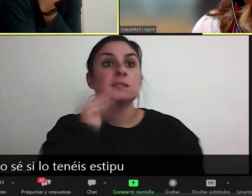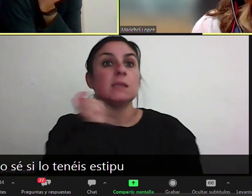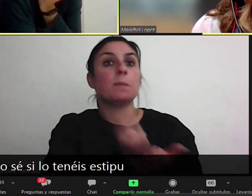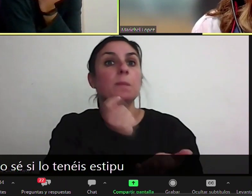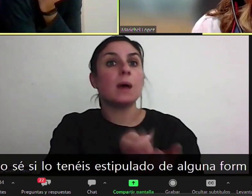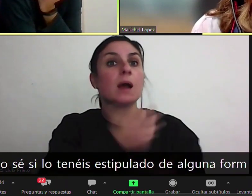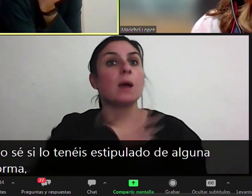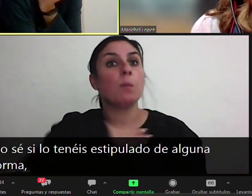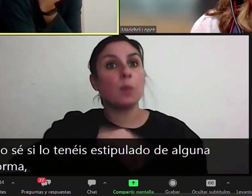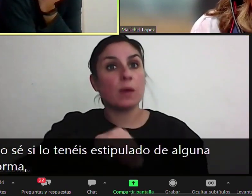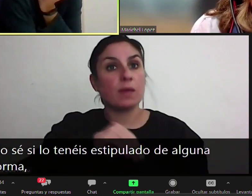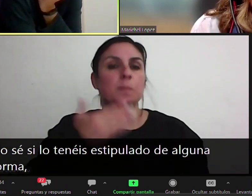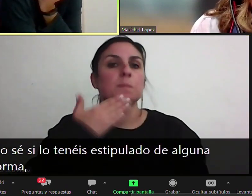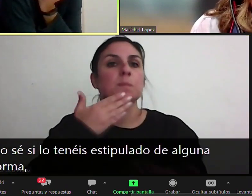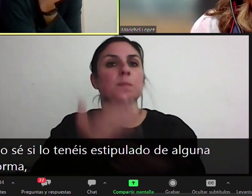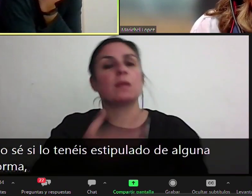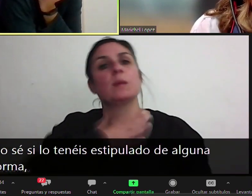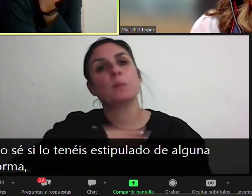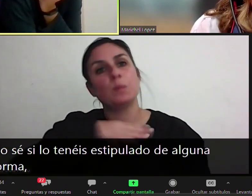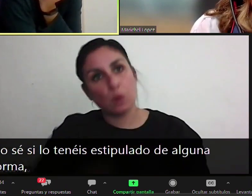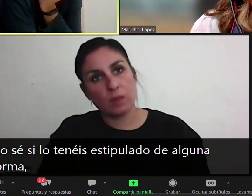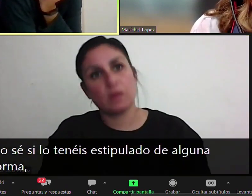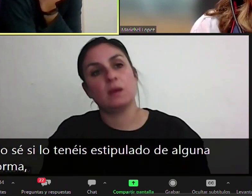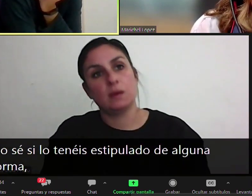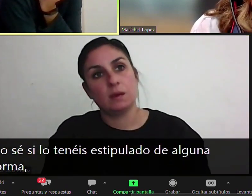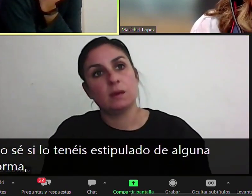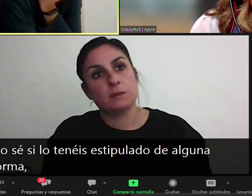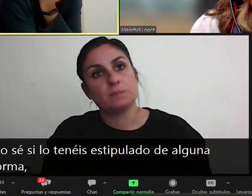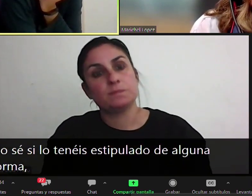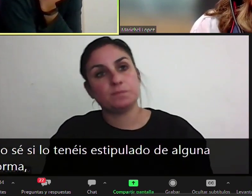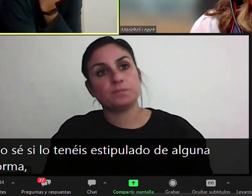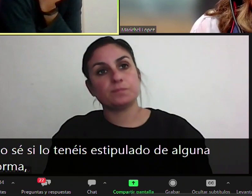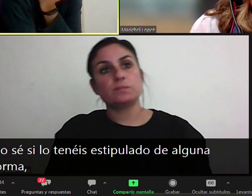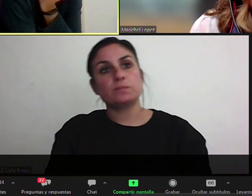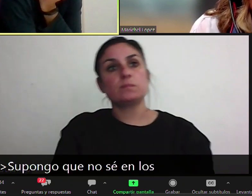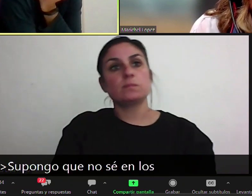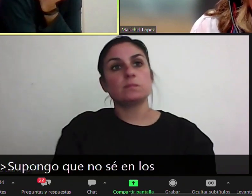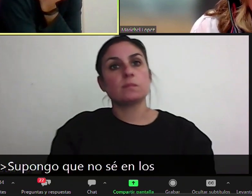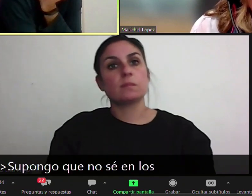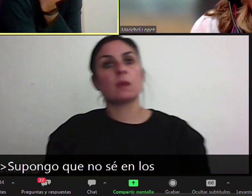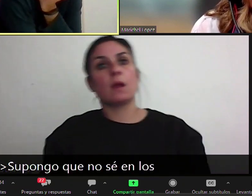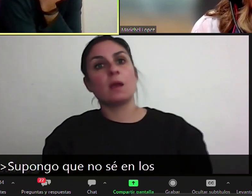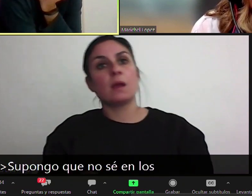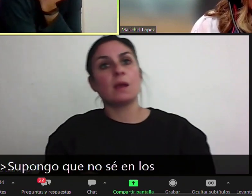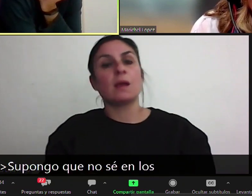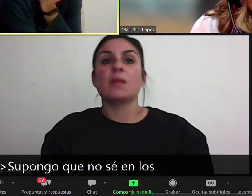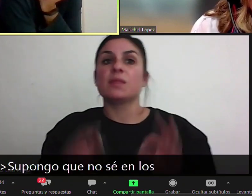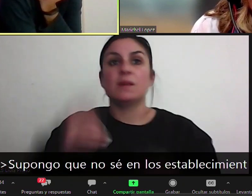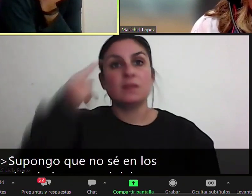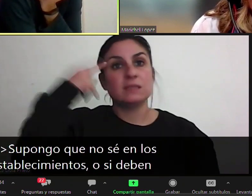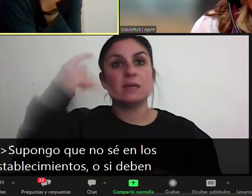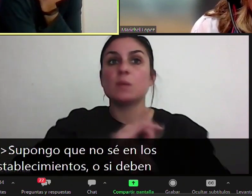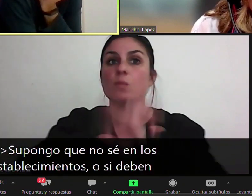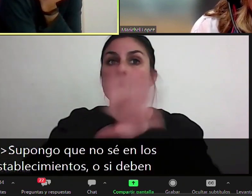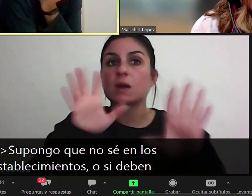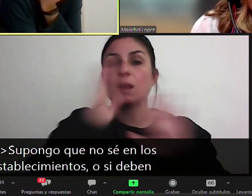al final es un poco... por lo que has dicho, que tener en cuenta que tenemos a una persona adulta que tiene derecho a equivocarse,